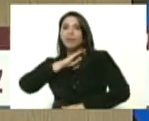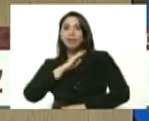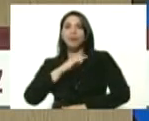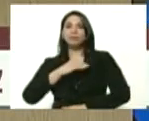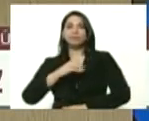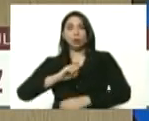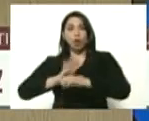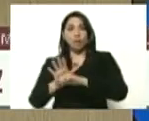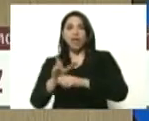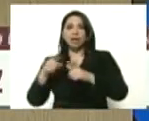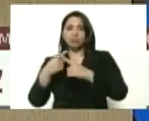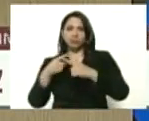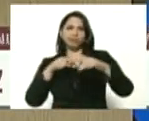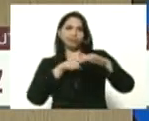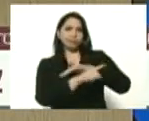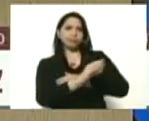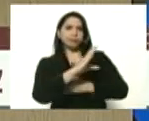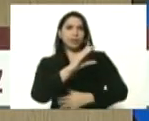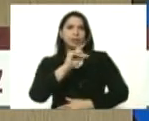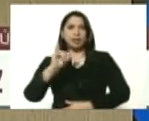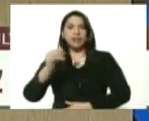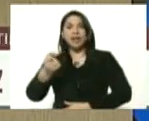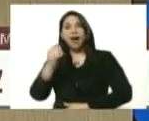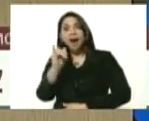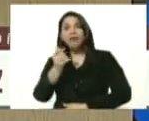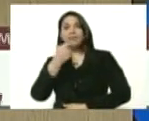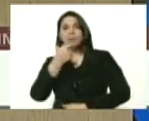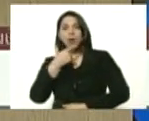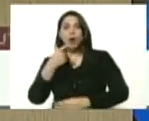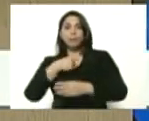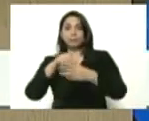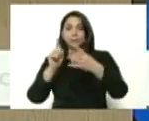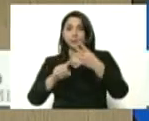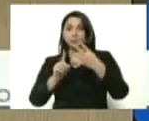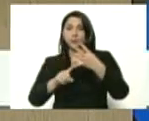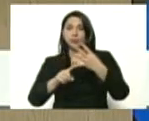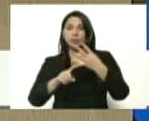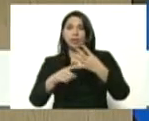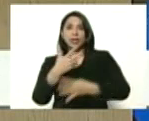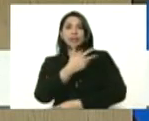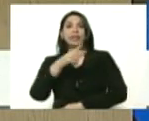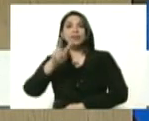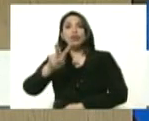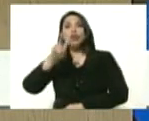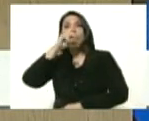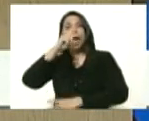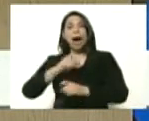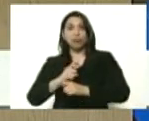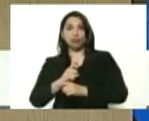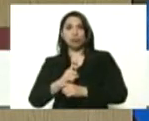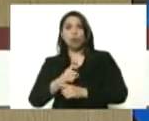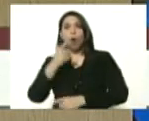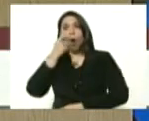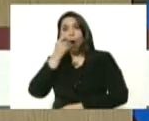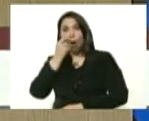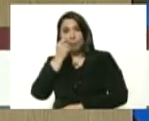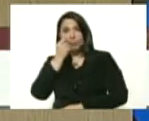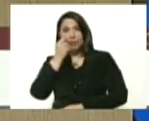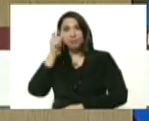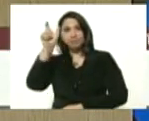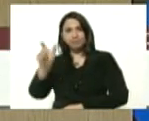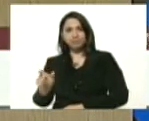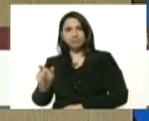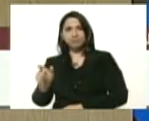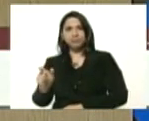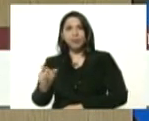ingresado en el CDI de allí para recibir tratamiento. Otro hombre de 32 años, también de Cuba, que es informático de la misión médica cubana en